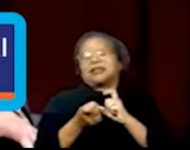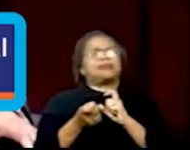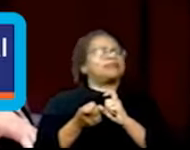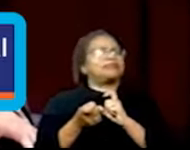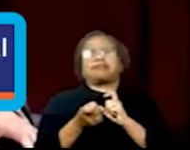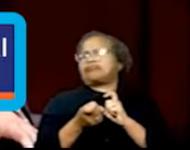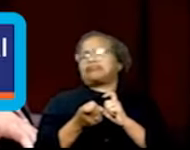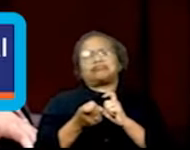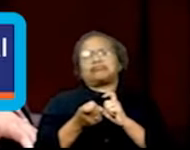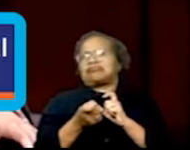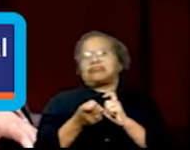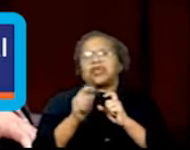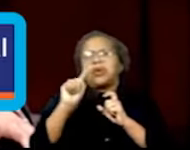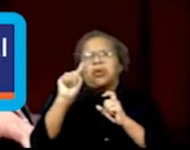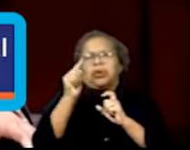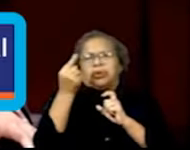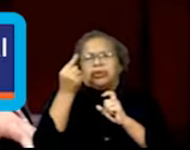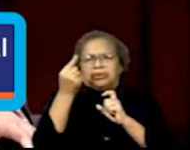presidente,